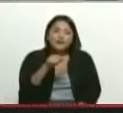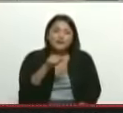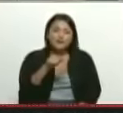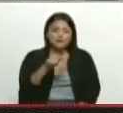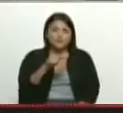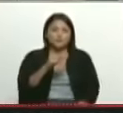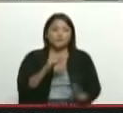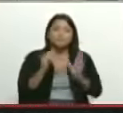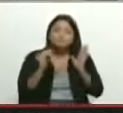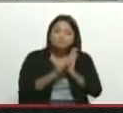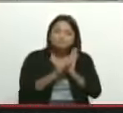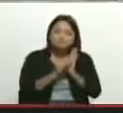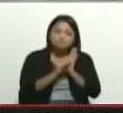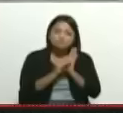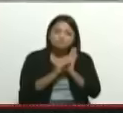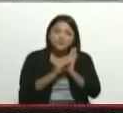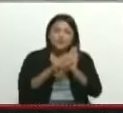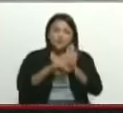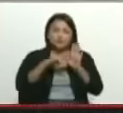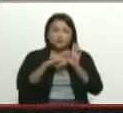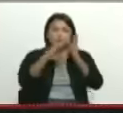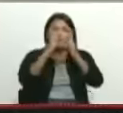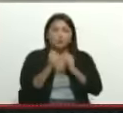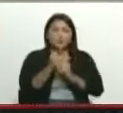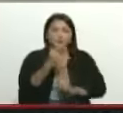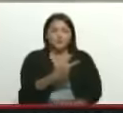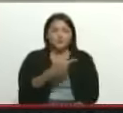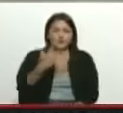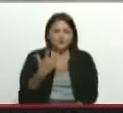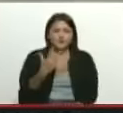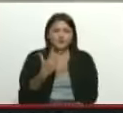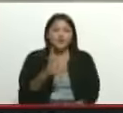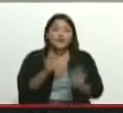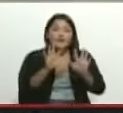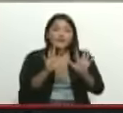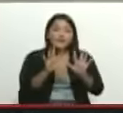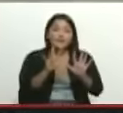contenido en la resolución número